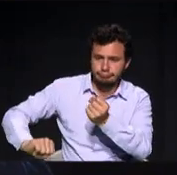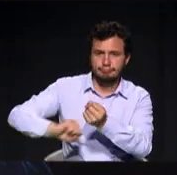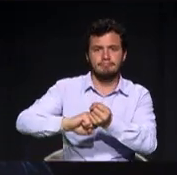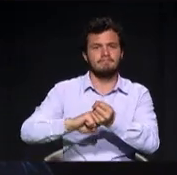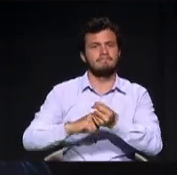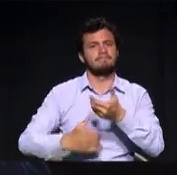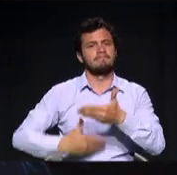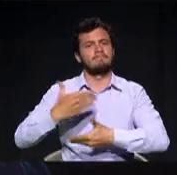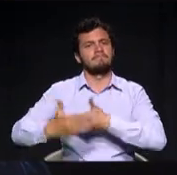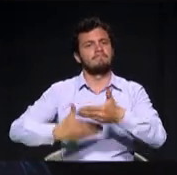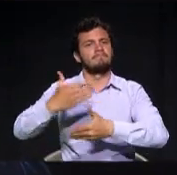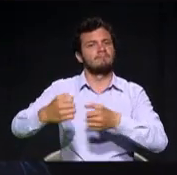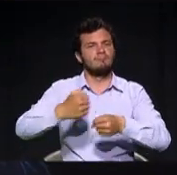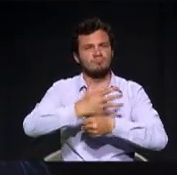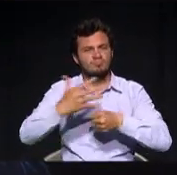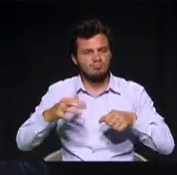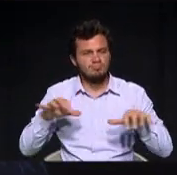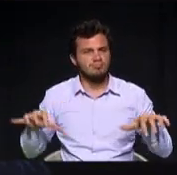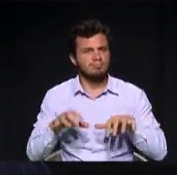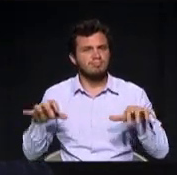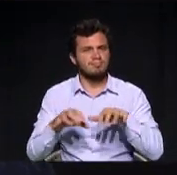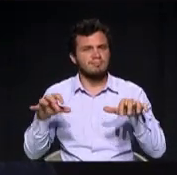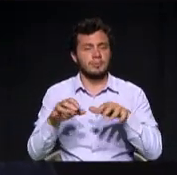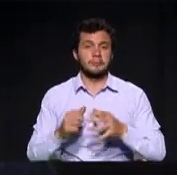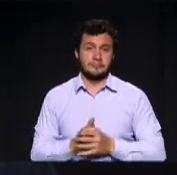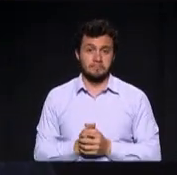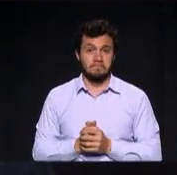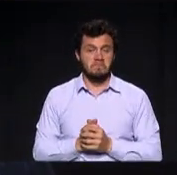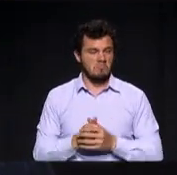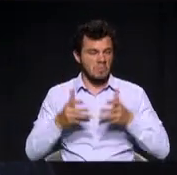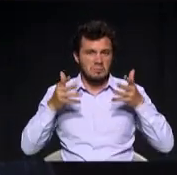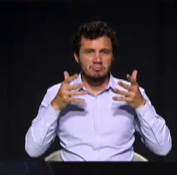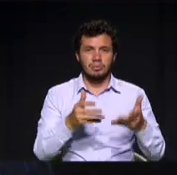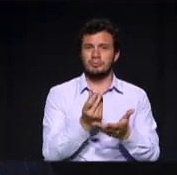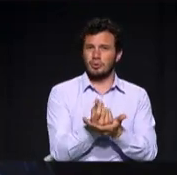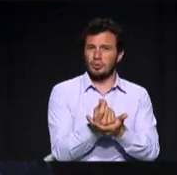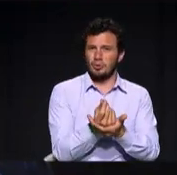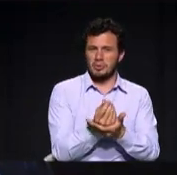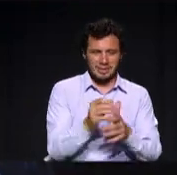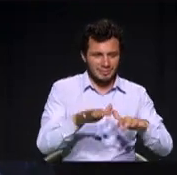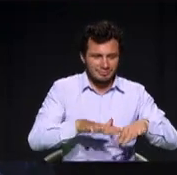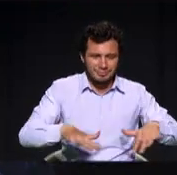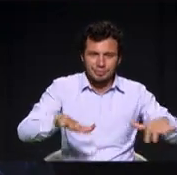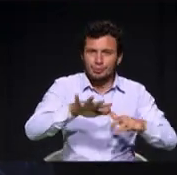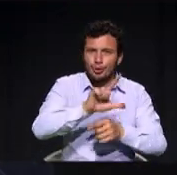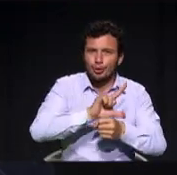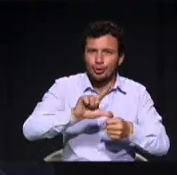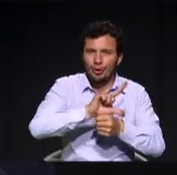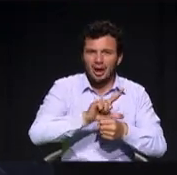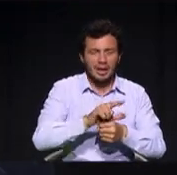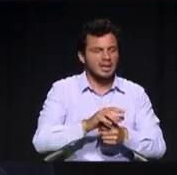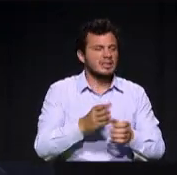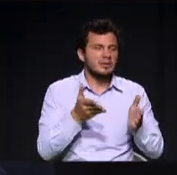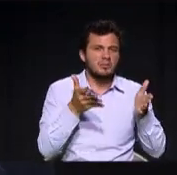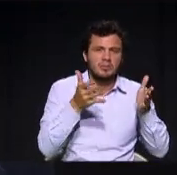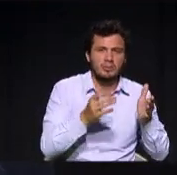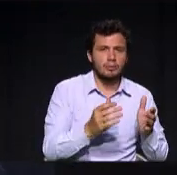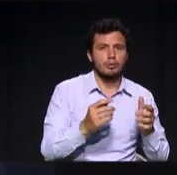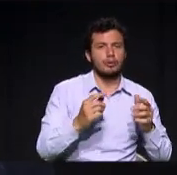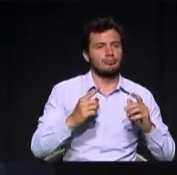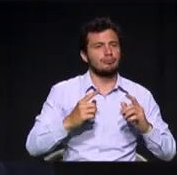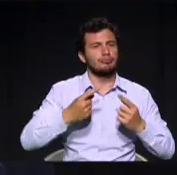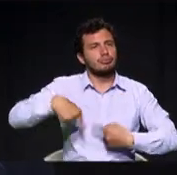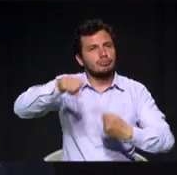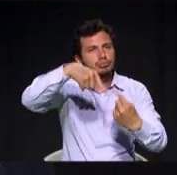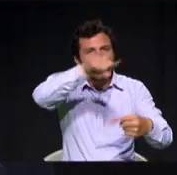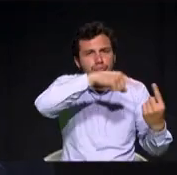potencializar igualmente las economías locales desde el turismo la moda la floricultura el arte